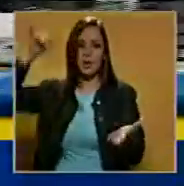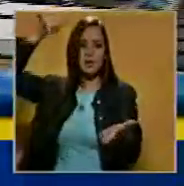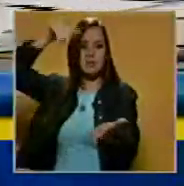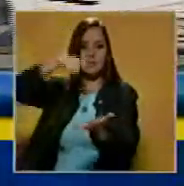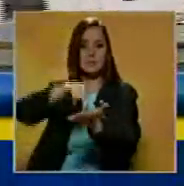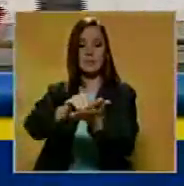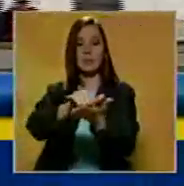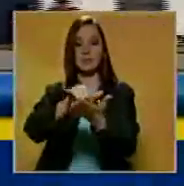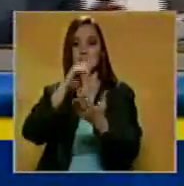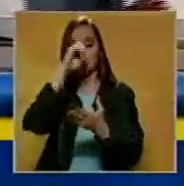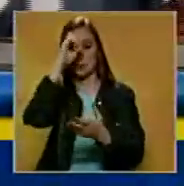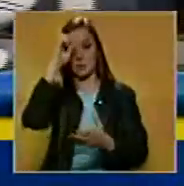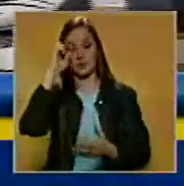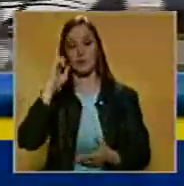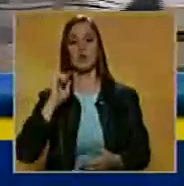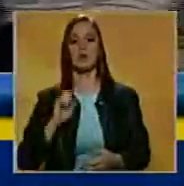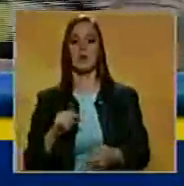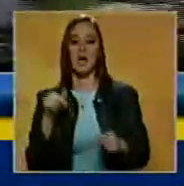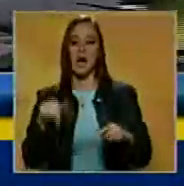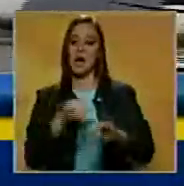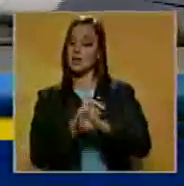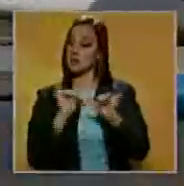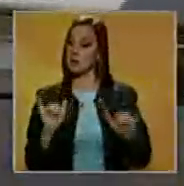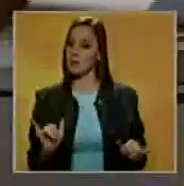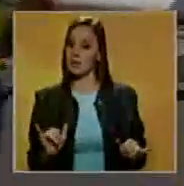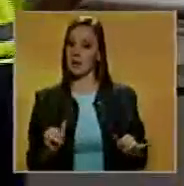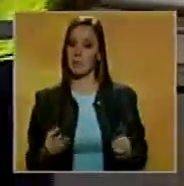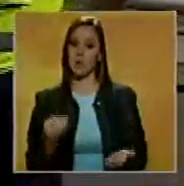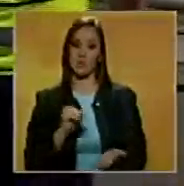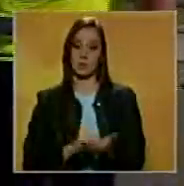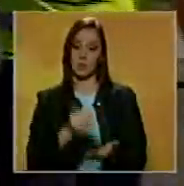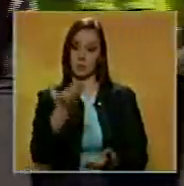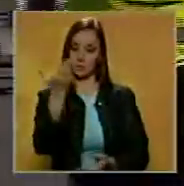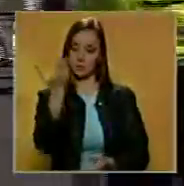provocaron este accidente. Es todo por ahora. Regresamos con ustedes, compañeros.